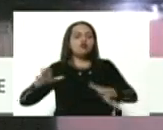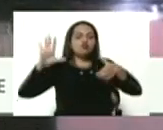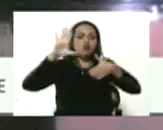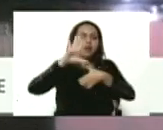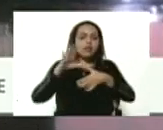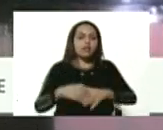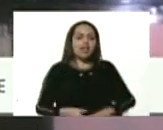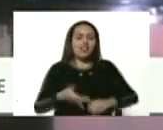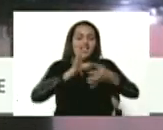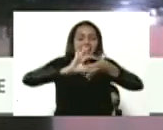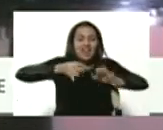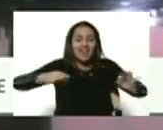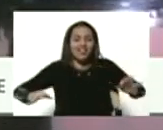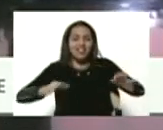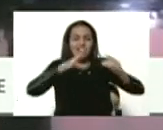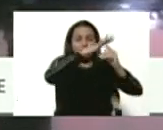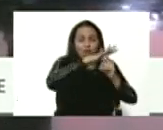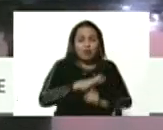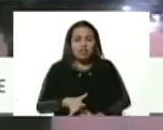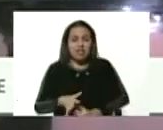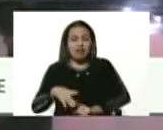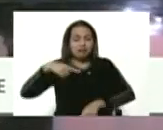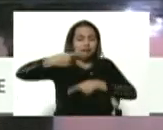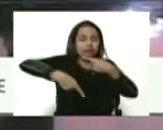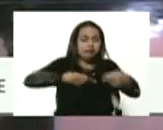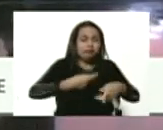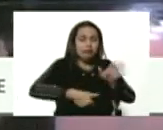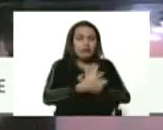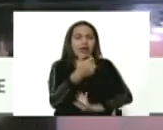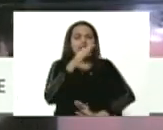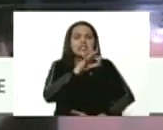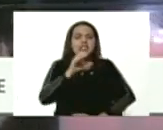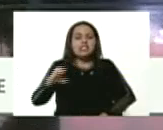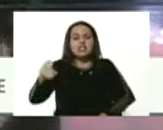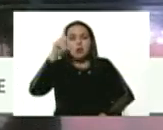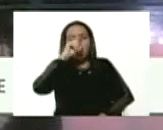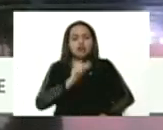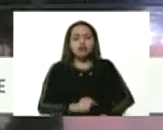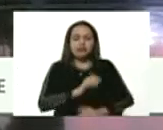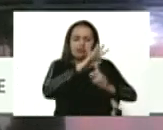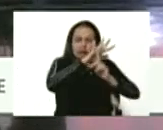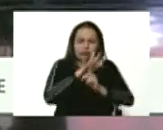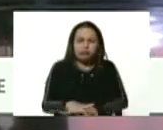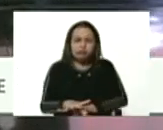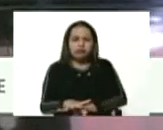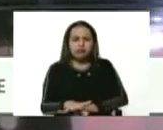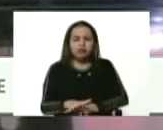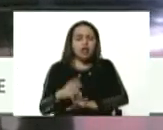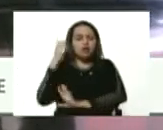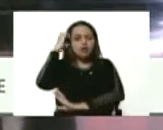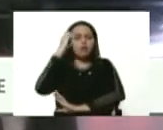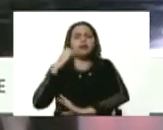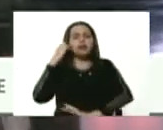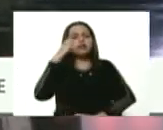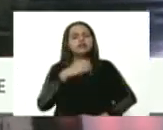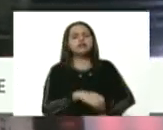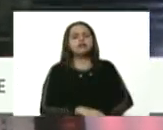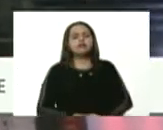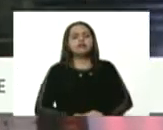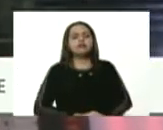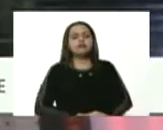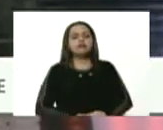las cadenas que lo oprimían durante 300 años de dominación imperial europea.